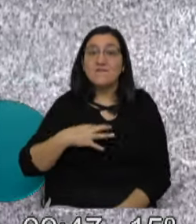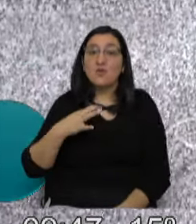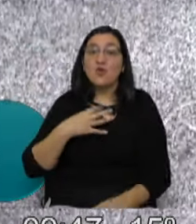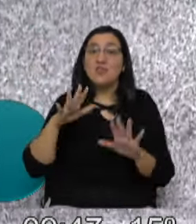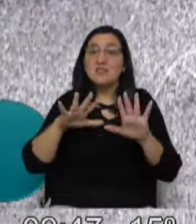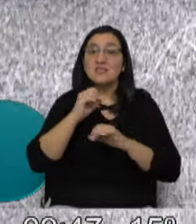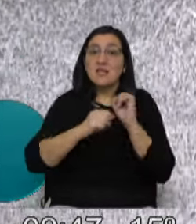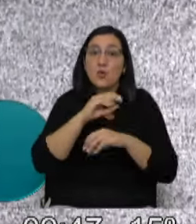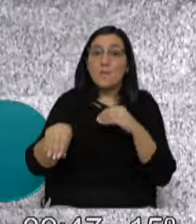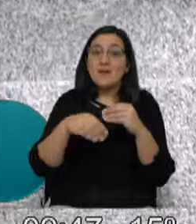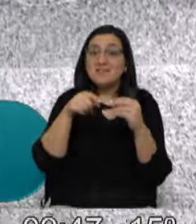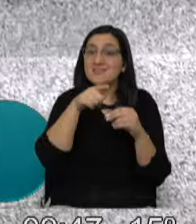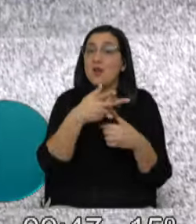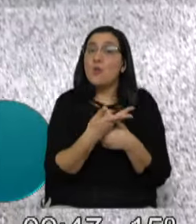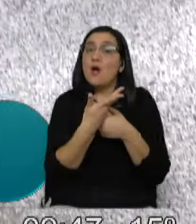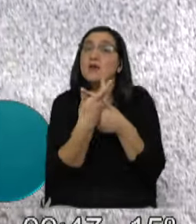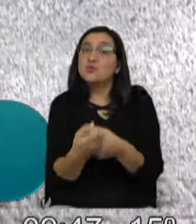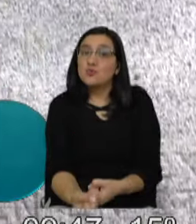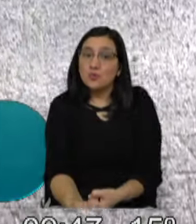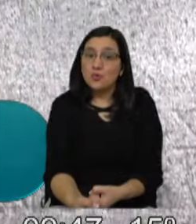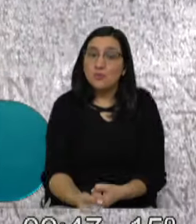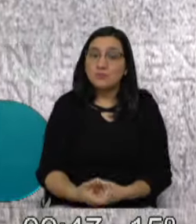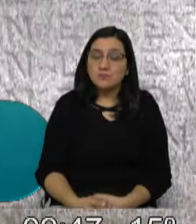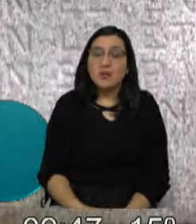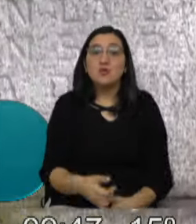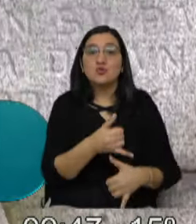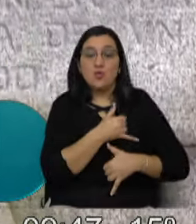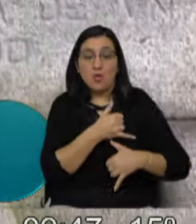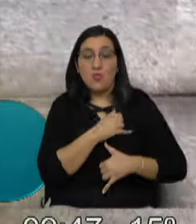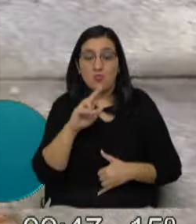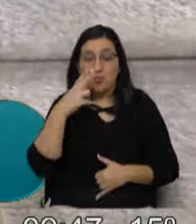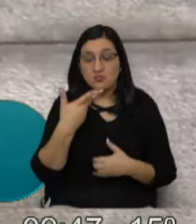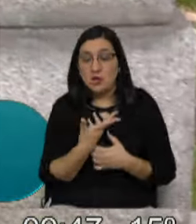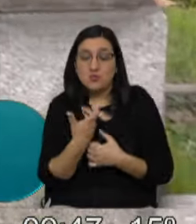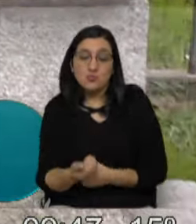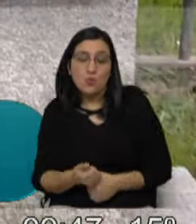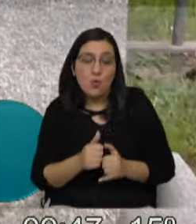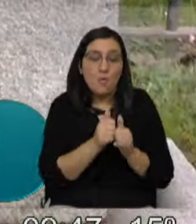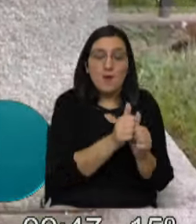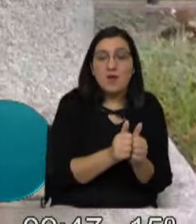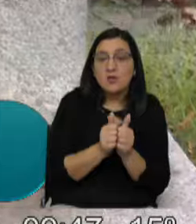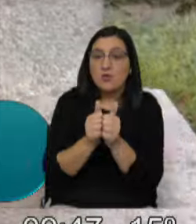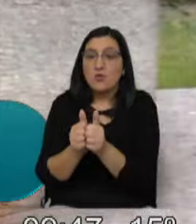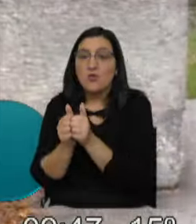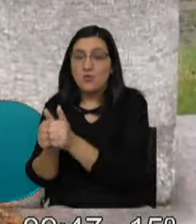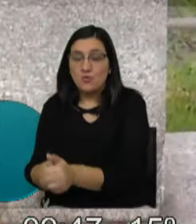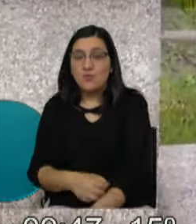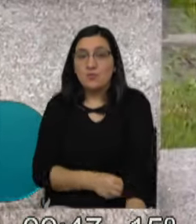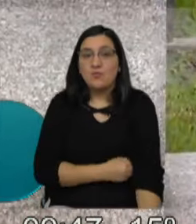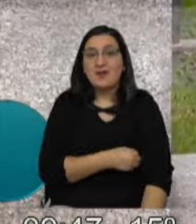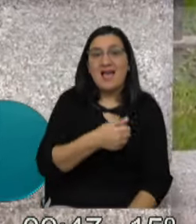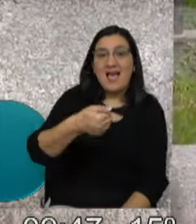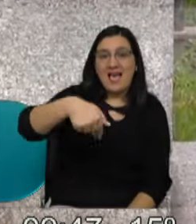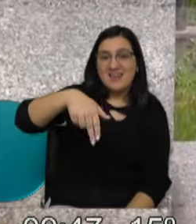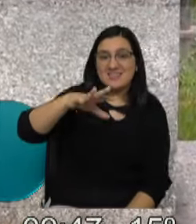Fue el Manuel Antonio Ledesma, el soldado uruguayo, que lo acompañó a Ancina. A ver, un Ancina ya más